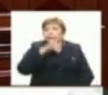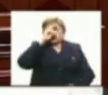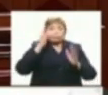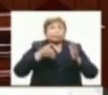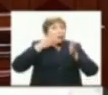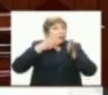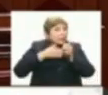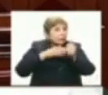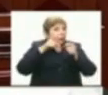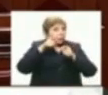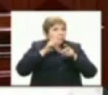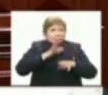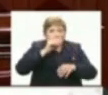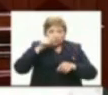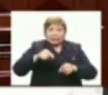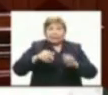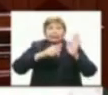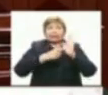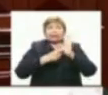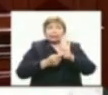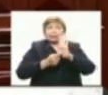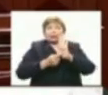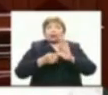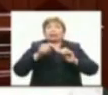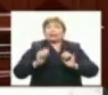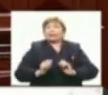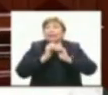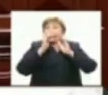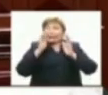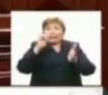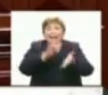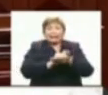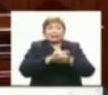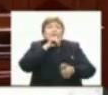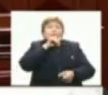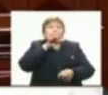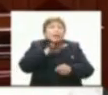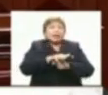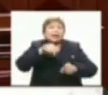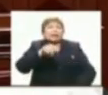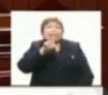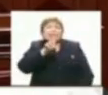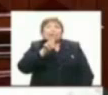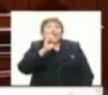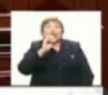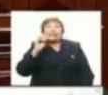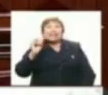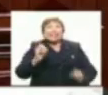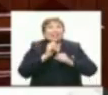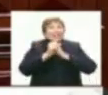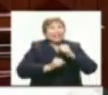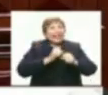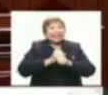Me dirijo a ustedes este símbolo día en que se cumplen 200 años de la Declaratoria